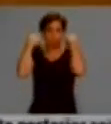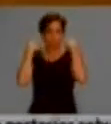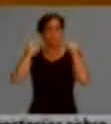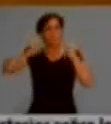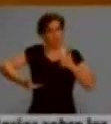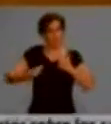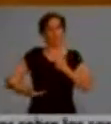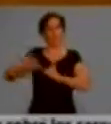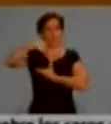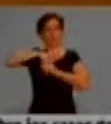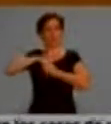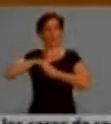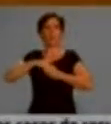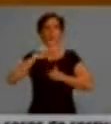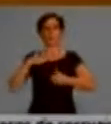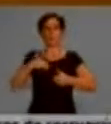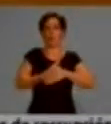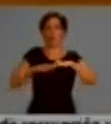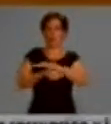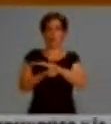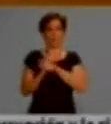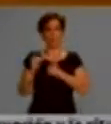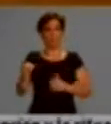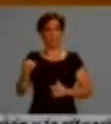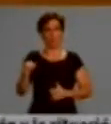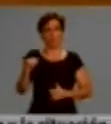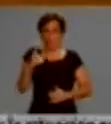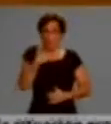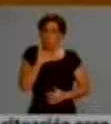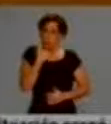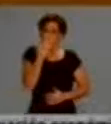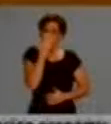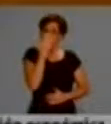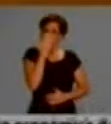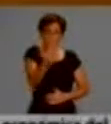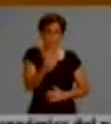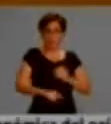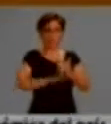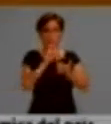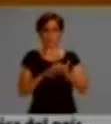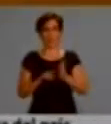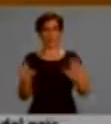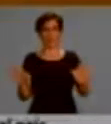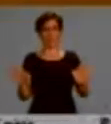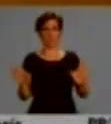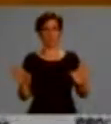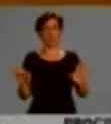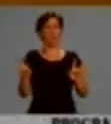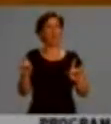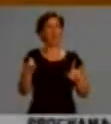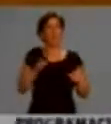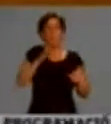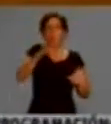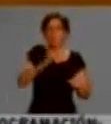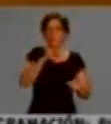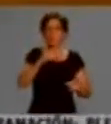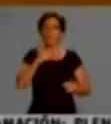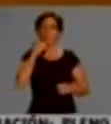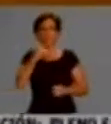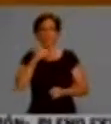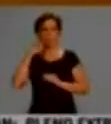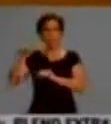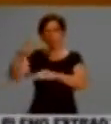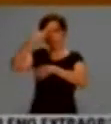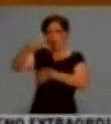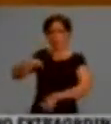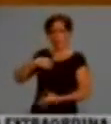responsabilidades importantes como gerente. Lo digo con toda franqueza. Carecía de razones para dudar de su